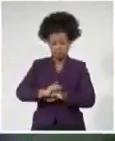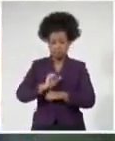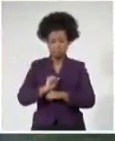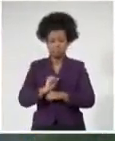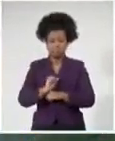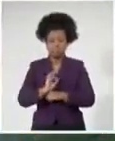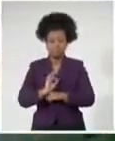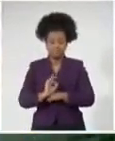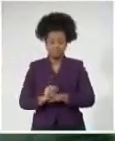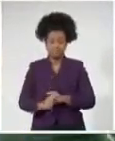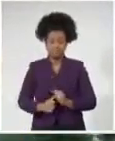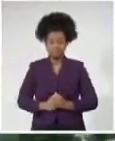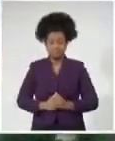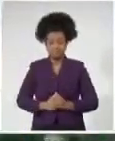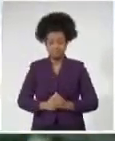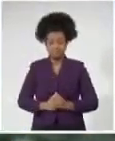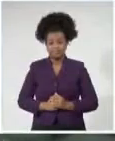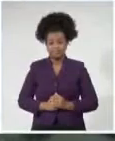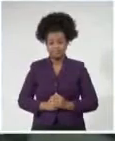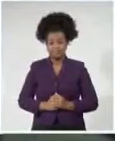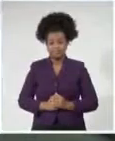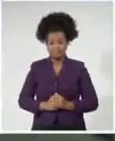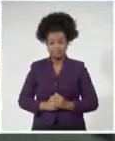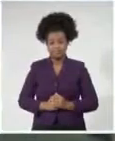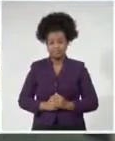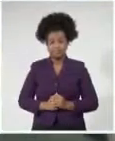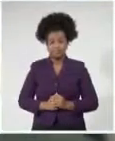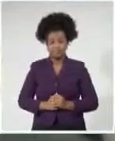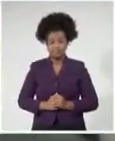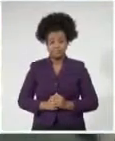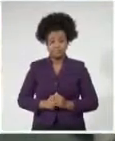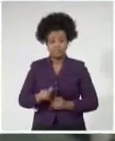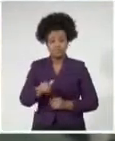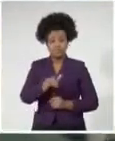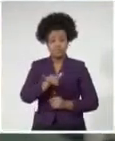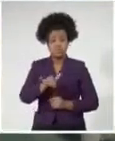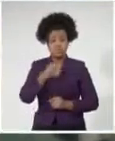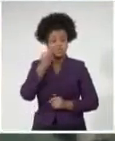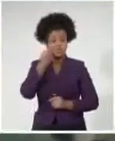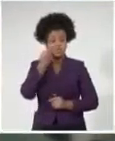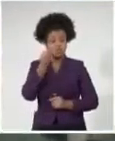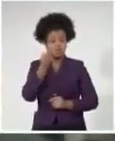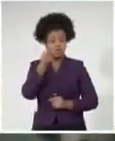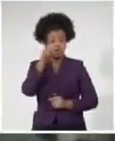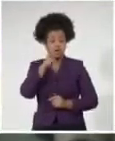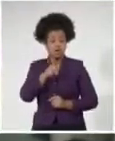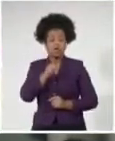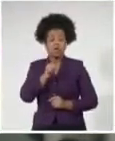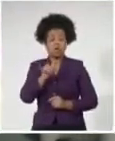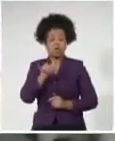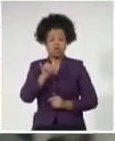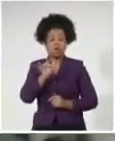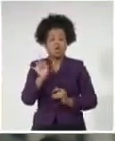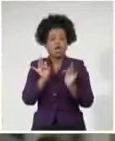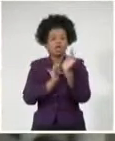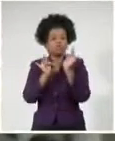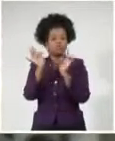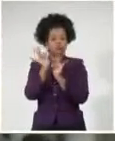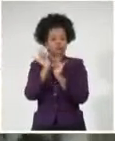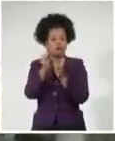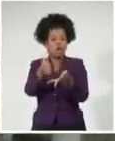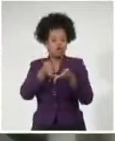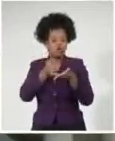desequilibrios económicos planetarios. Y contemplando a María, que coloca a Jesús en el pesebre, poniéndolo a disposición de